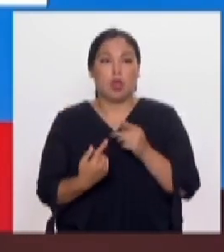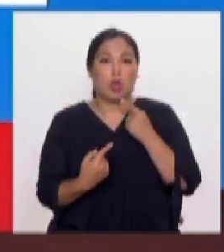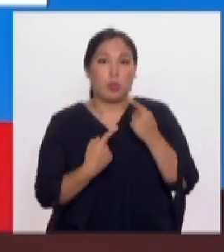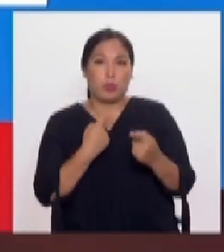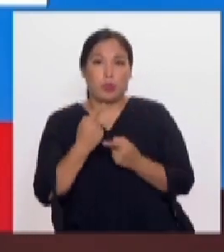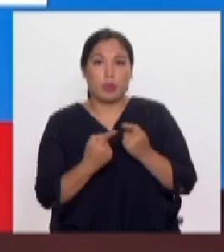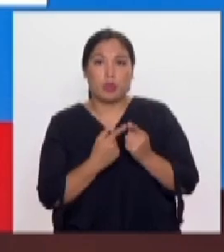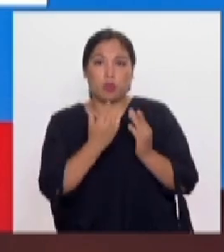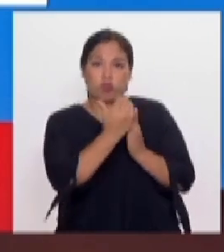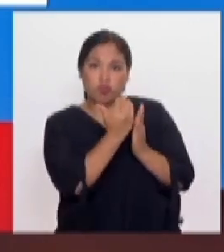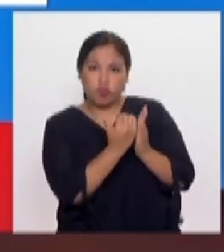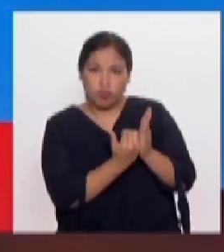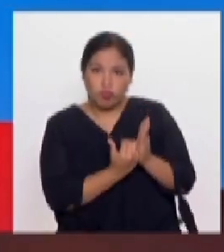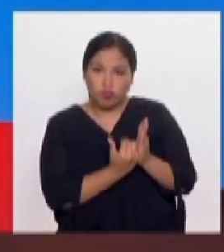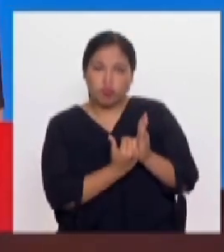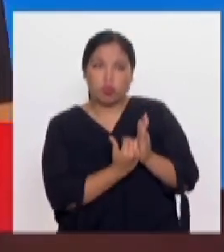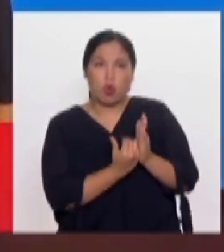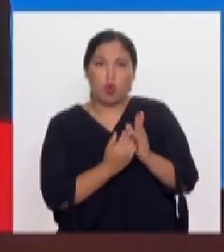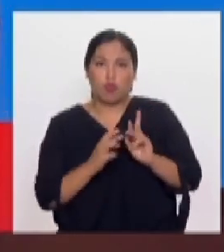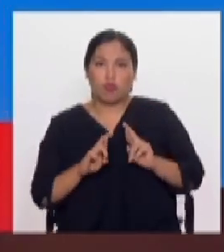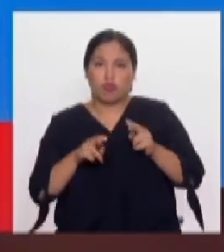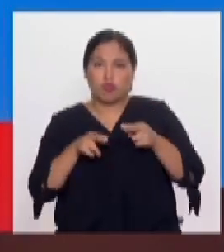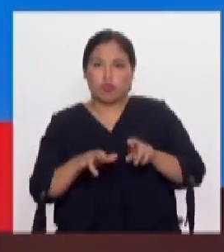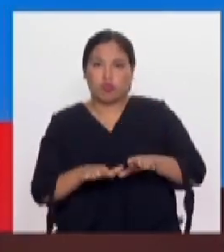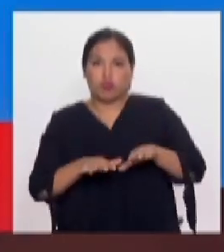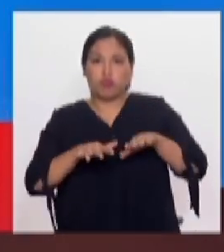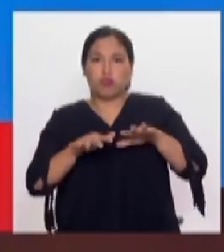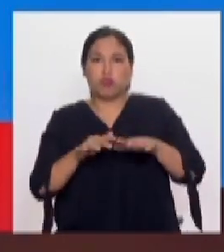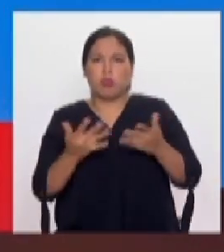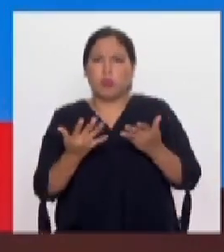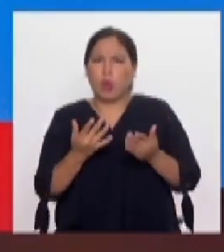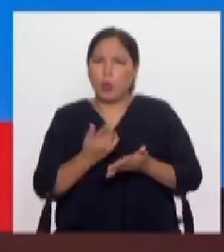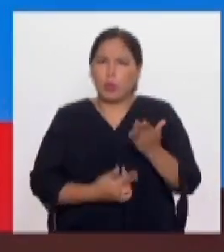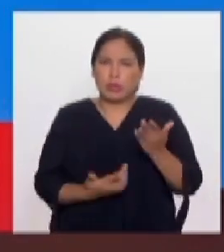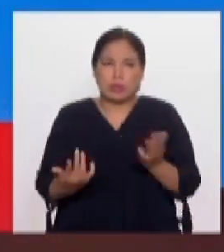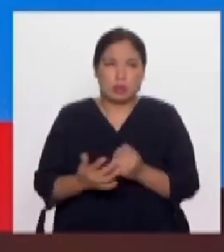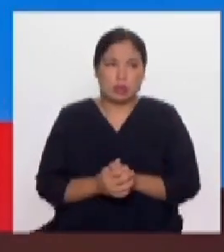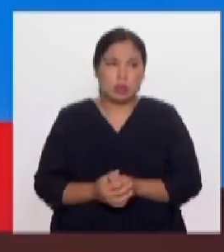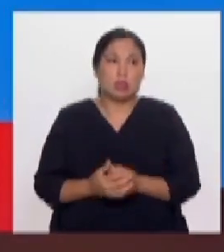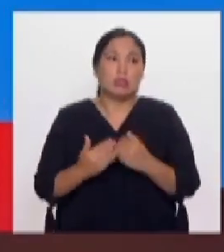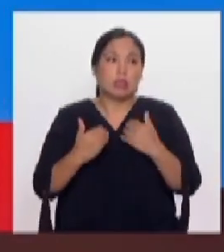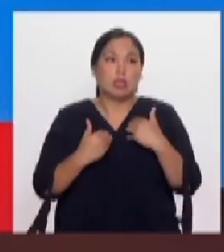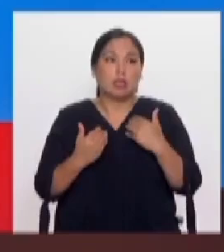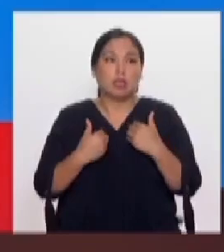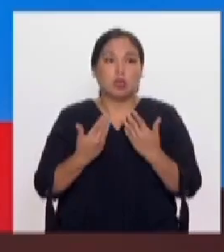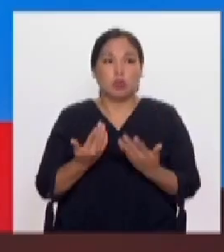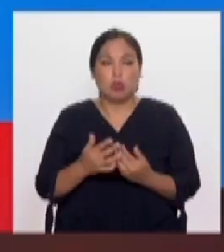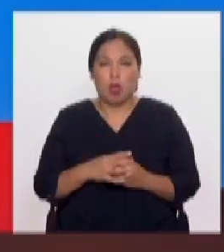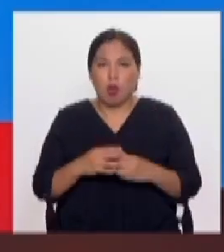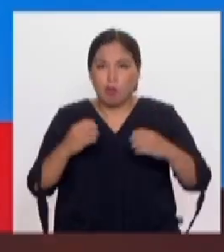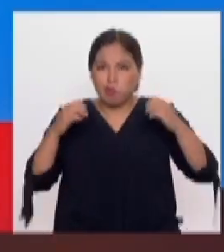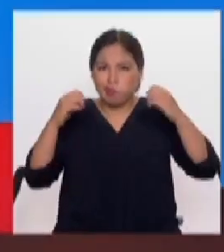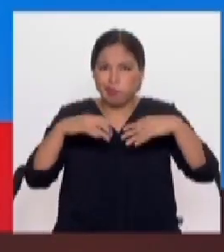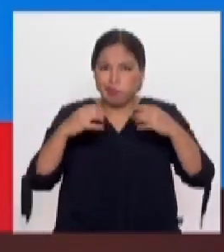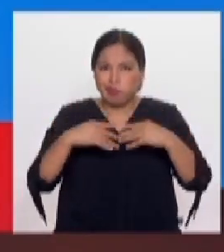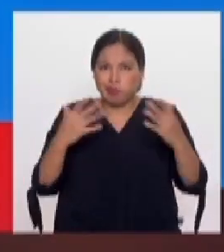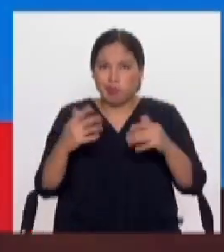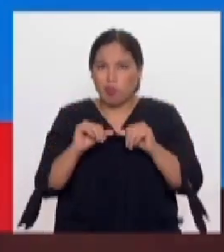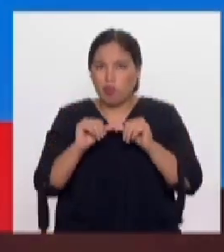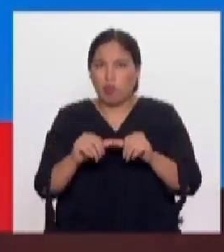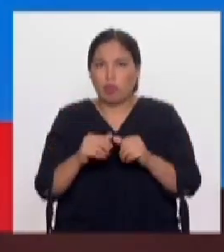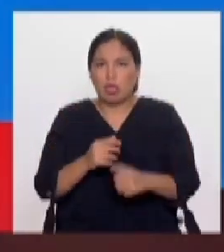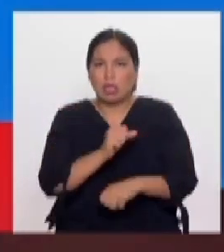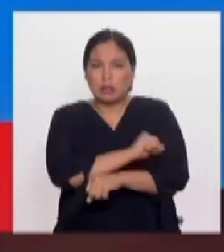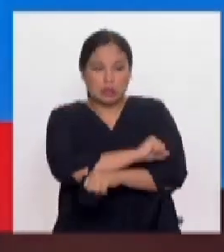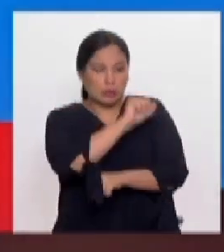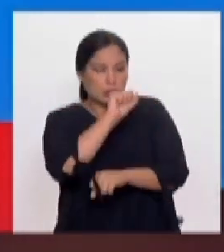ha registrado una crecida en los ríos de la costa. Esto debido pues a que hemos tenido precipitaciones frecuentes en los sectores de la sierra, lo